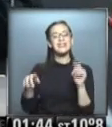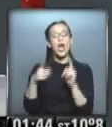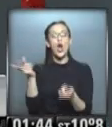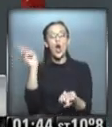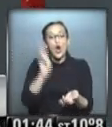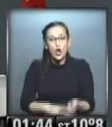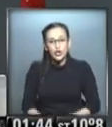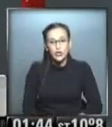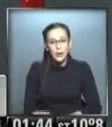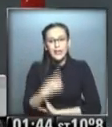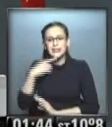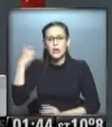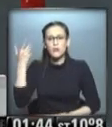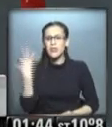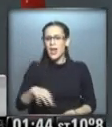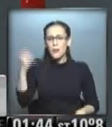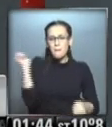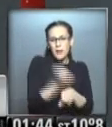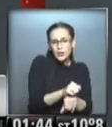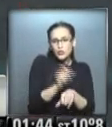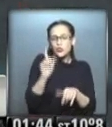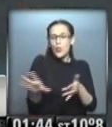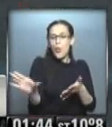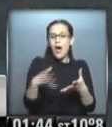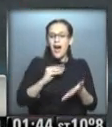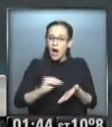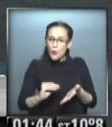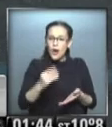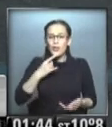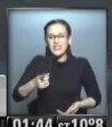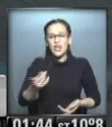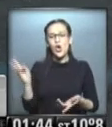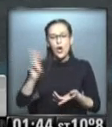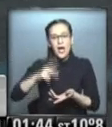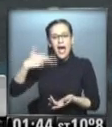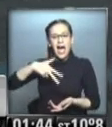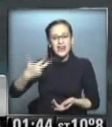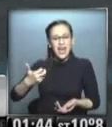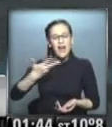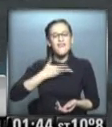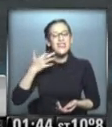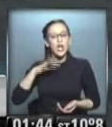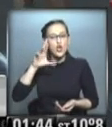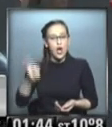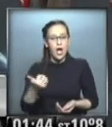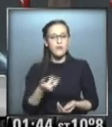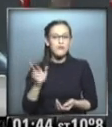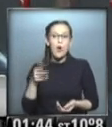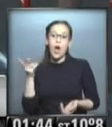volvió a condenarlo. Su abogado defensor recusó a Ana María Figueroa, una de las